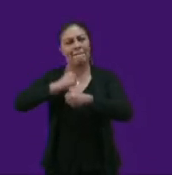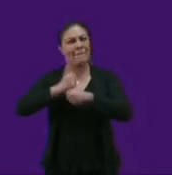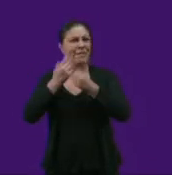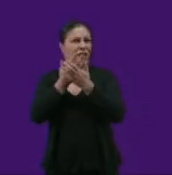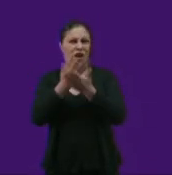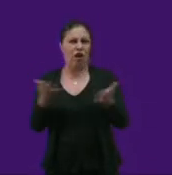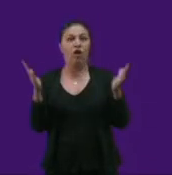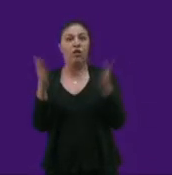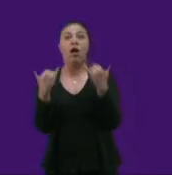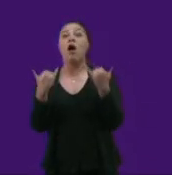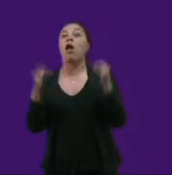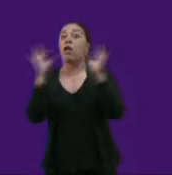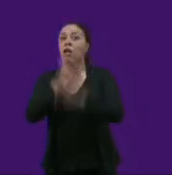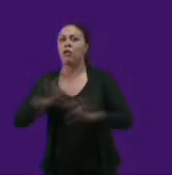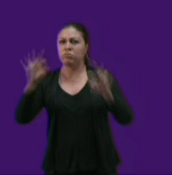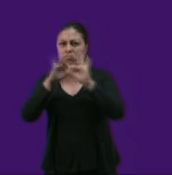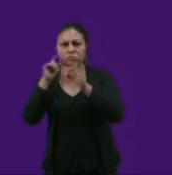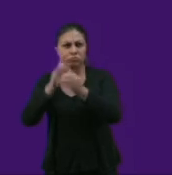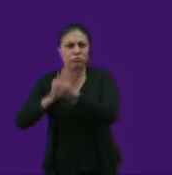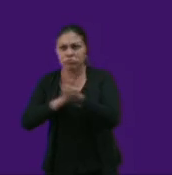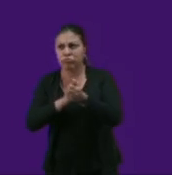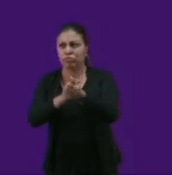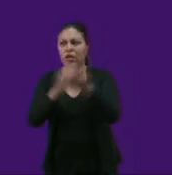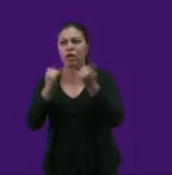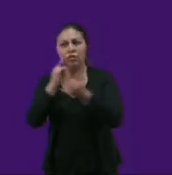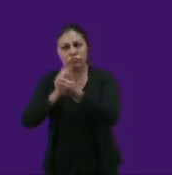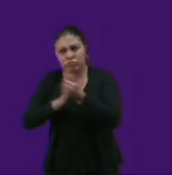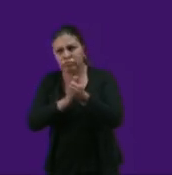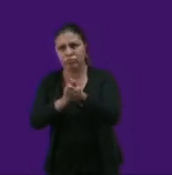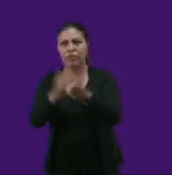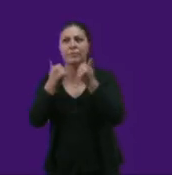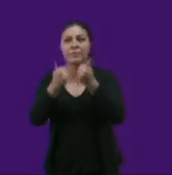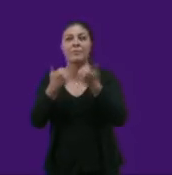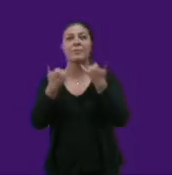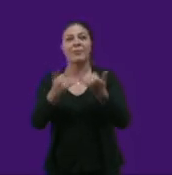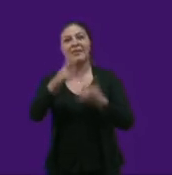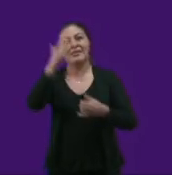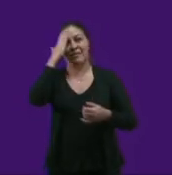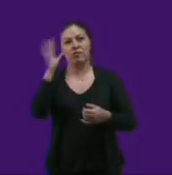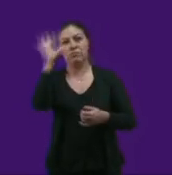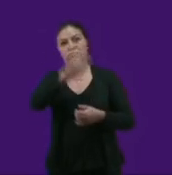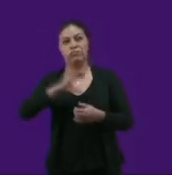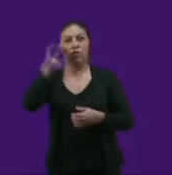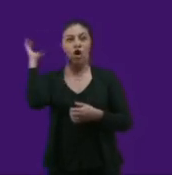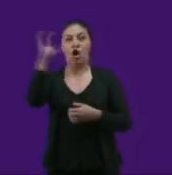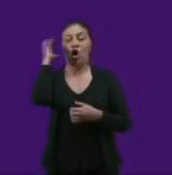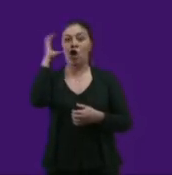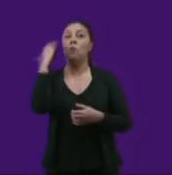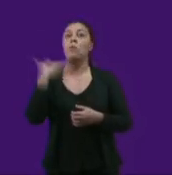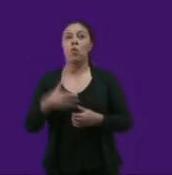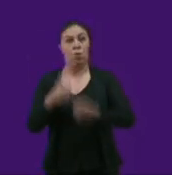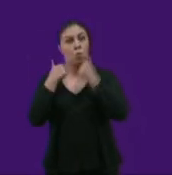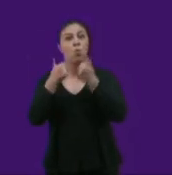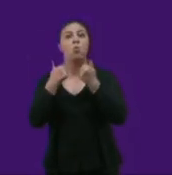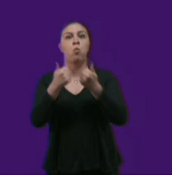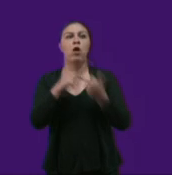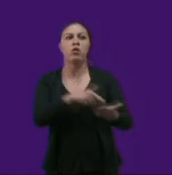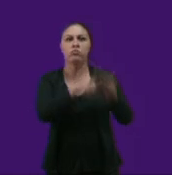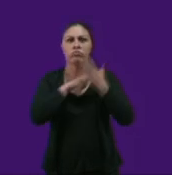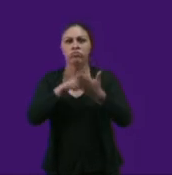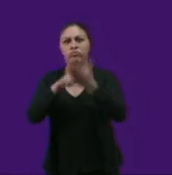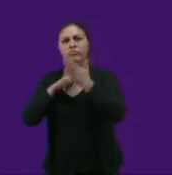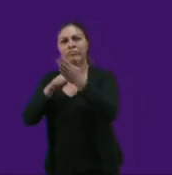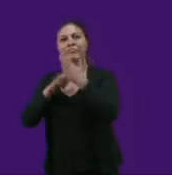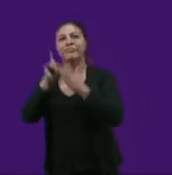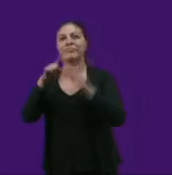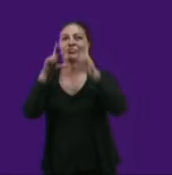está muy bien encaminado. Colombia, como tú sabes, ha generado unicornios muy relevantes en la región. Rappi y Nubank,